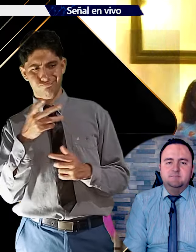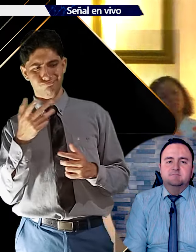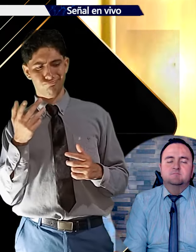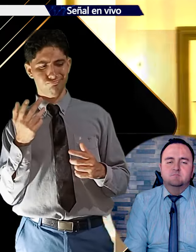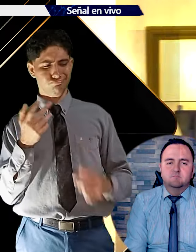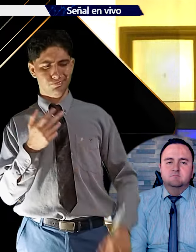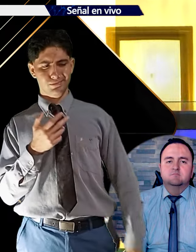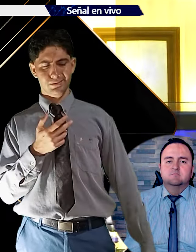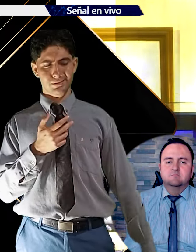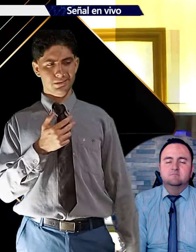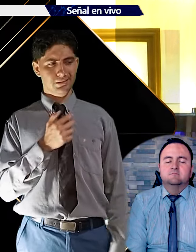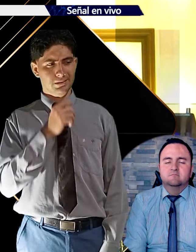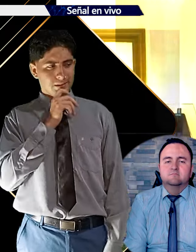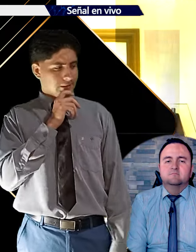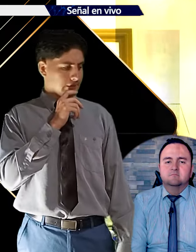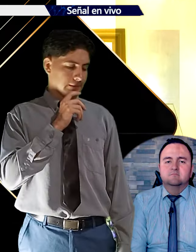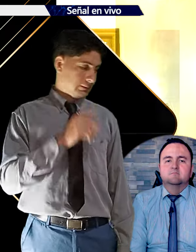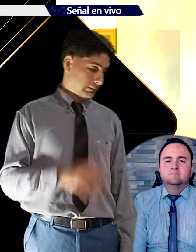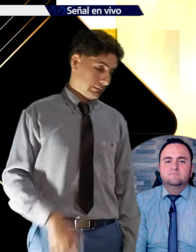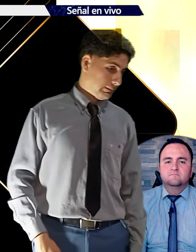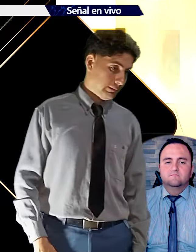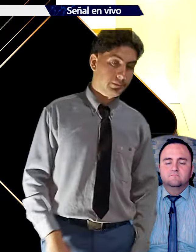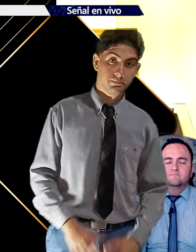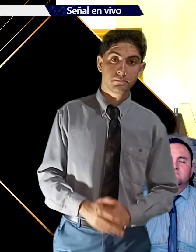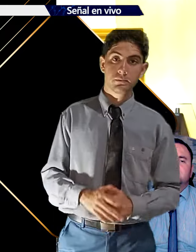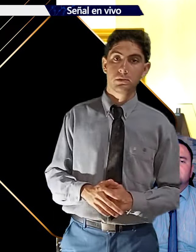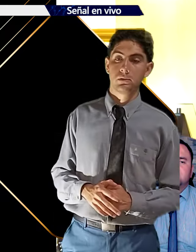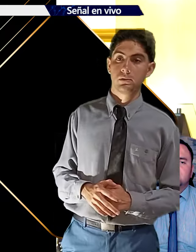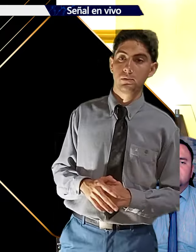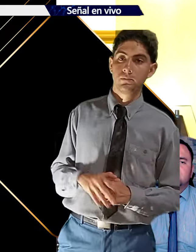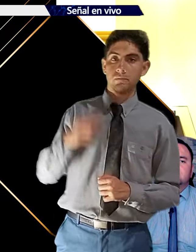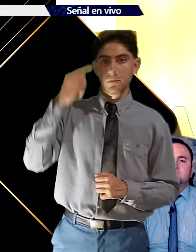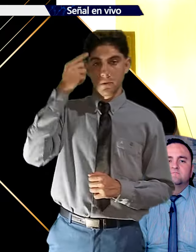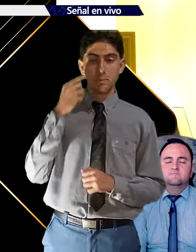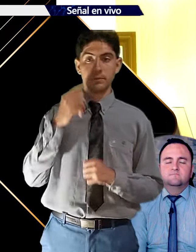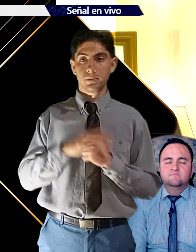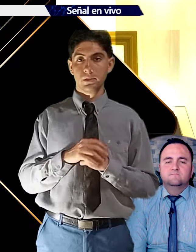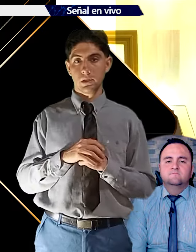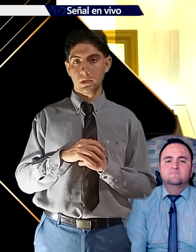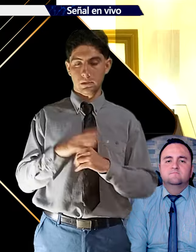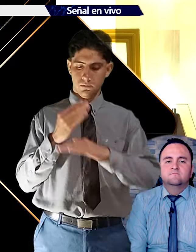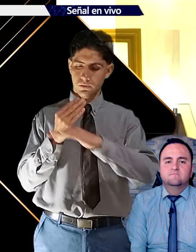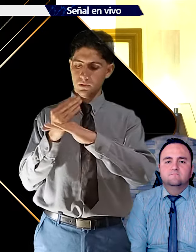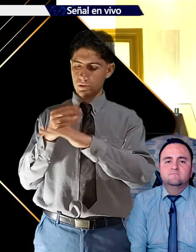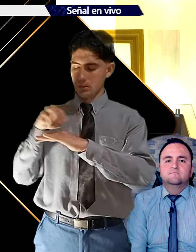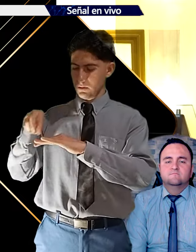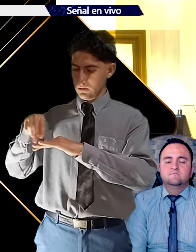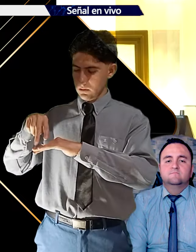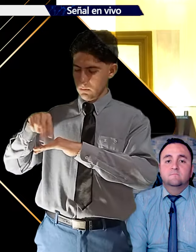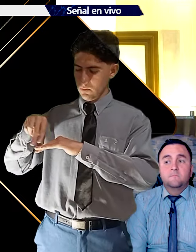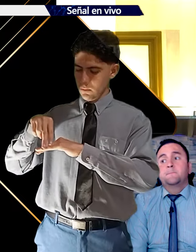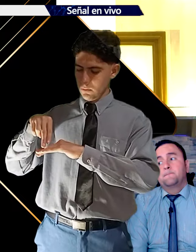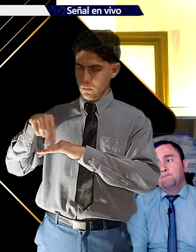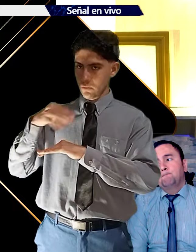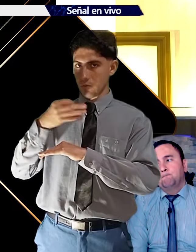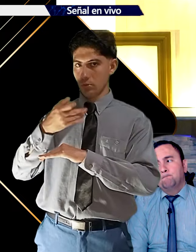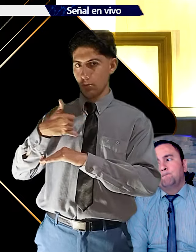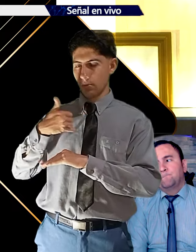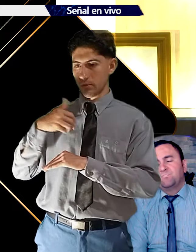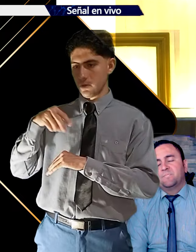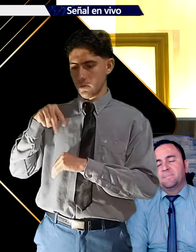que a la sociedad le produce incomodidad. Y de ay, esa persona. Una vez llegué a una iglesia, a una congregación en Medellín, y estaba pasando un muchacho de esos, y había